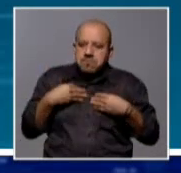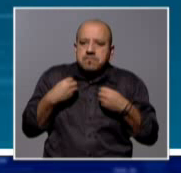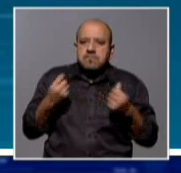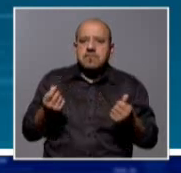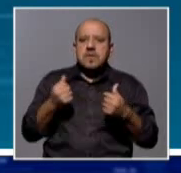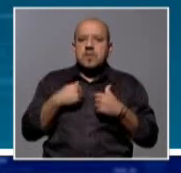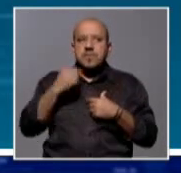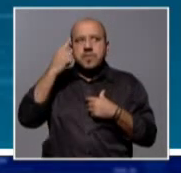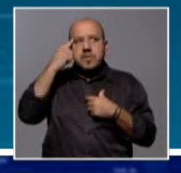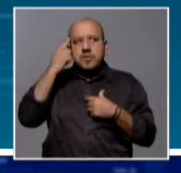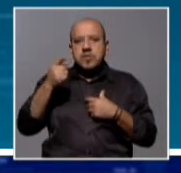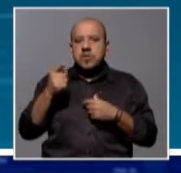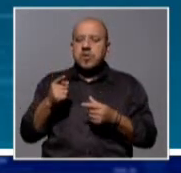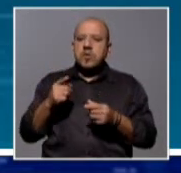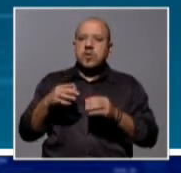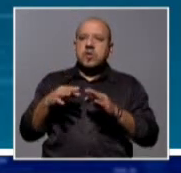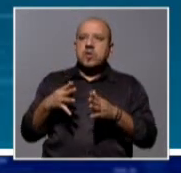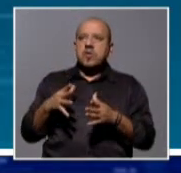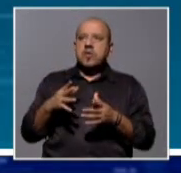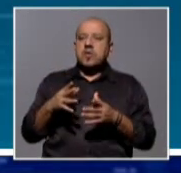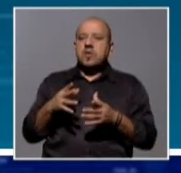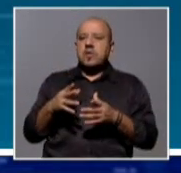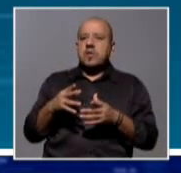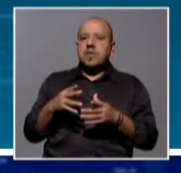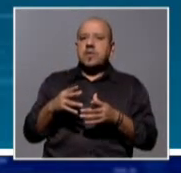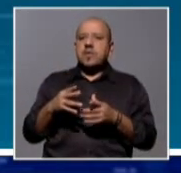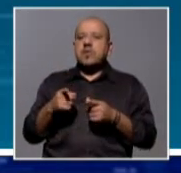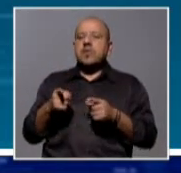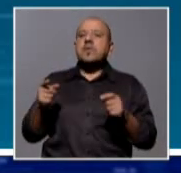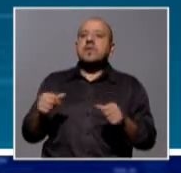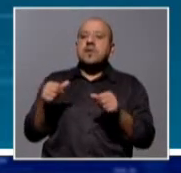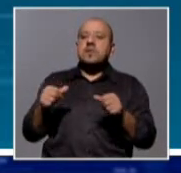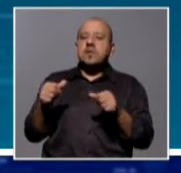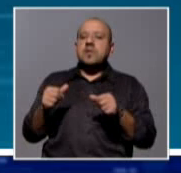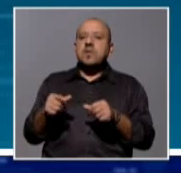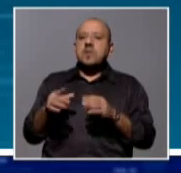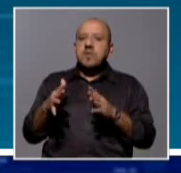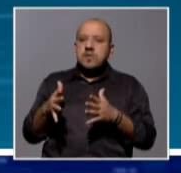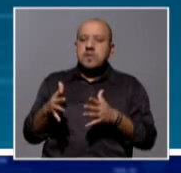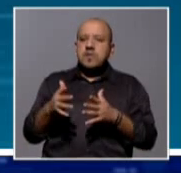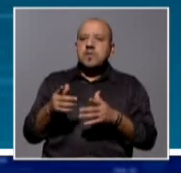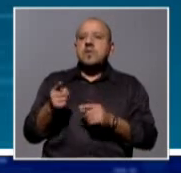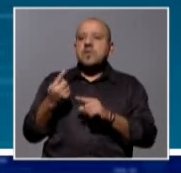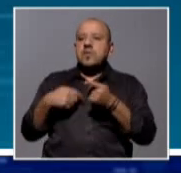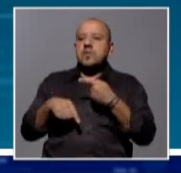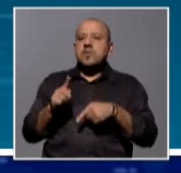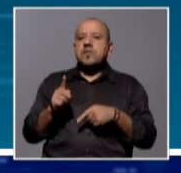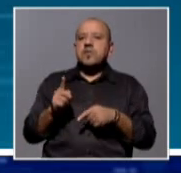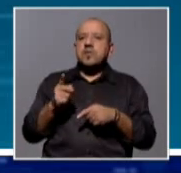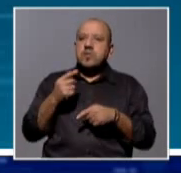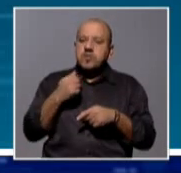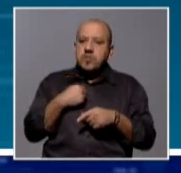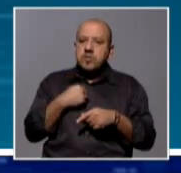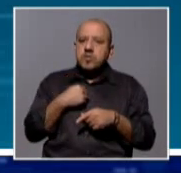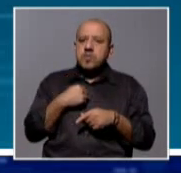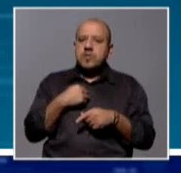da la impresión que todo el contexto de lo que se está haciendo es muy conmovedor. Entonces, bueno, nosotros